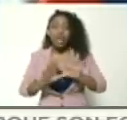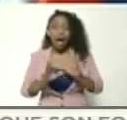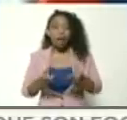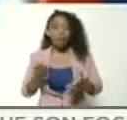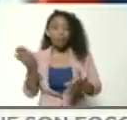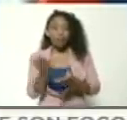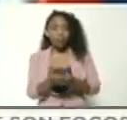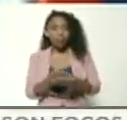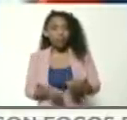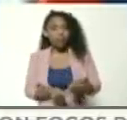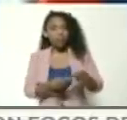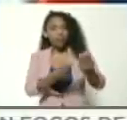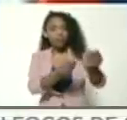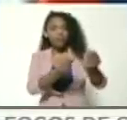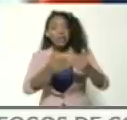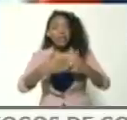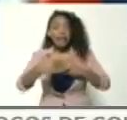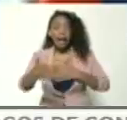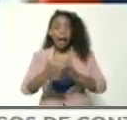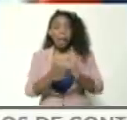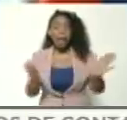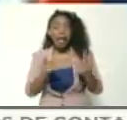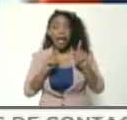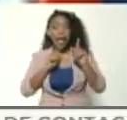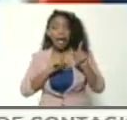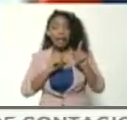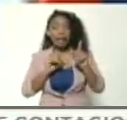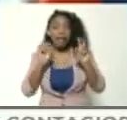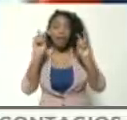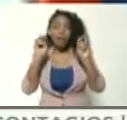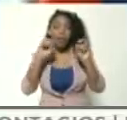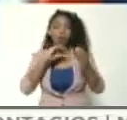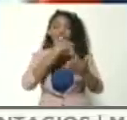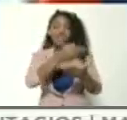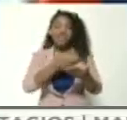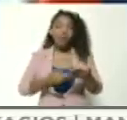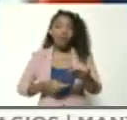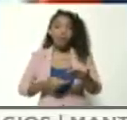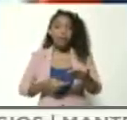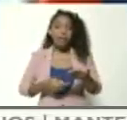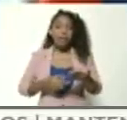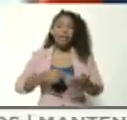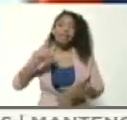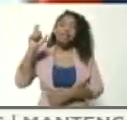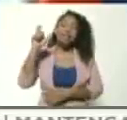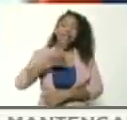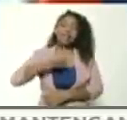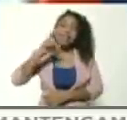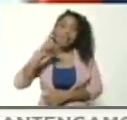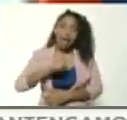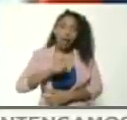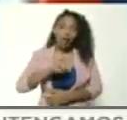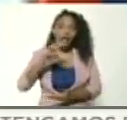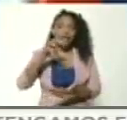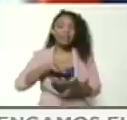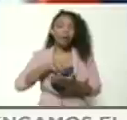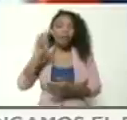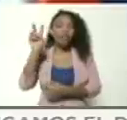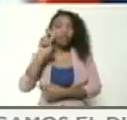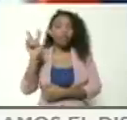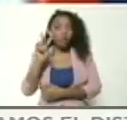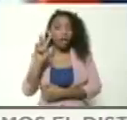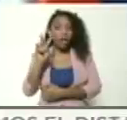y que se amplían con este nuevo informe. Es necesario que el Estado venezolano